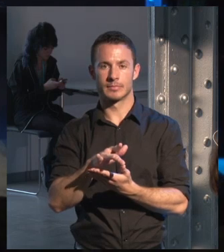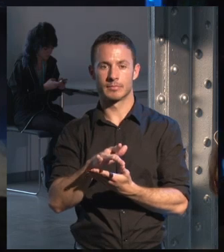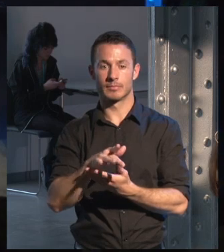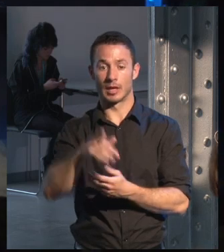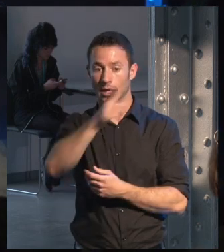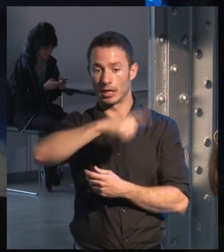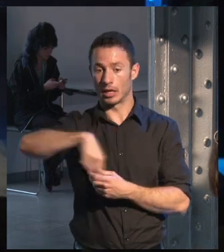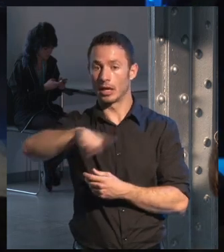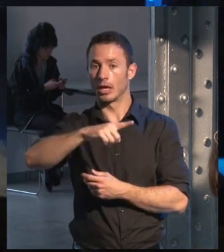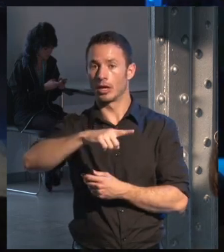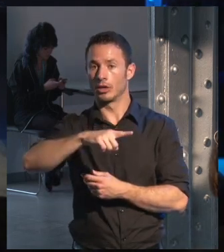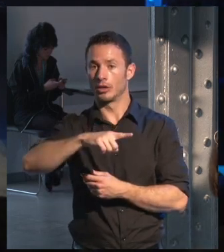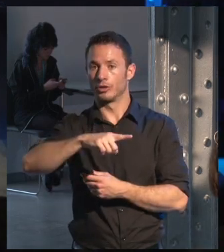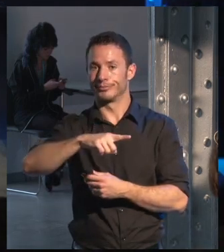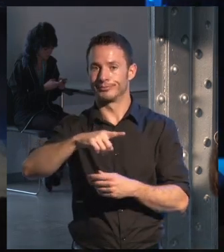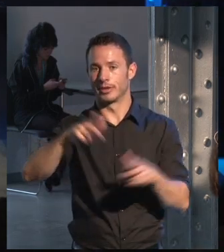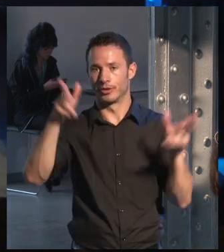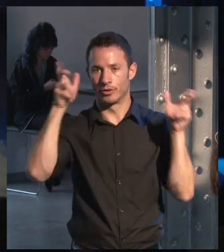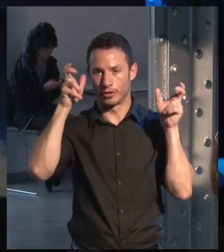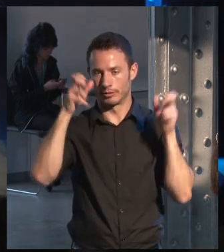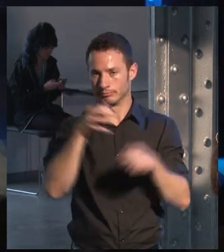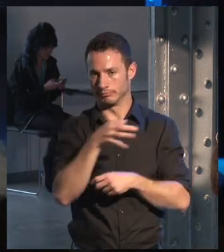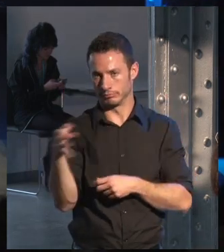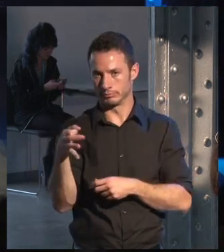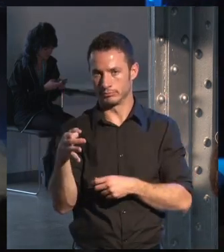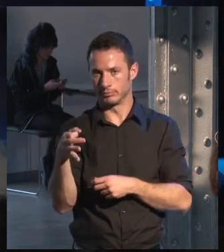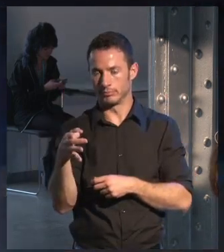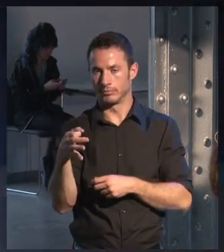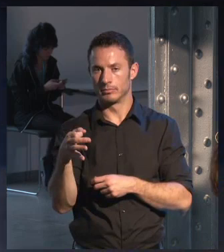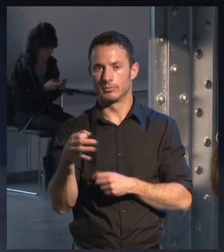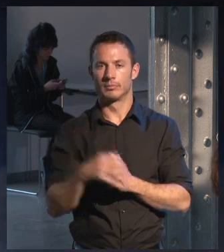Ellos con cascos no se oiría rebotado, pero ellos se oirían...